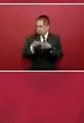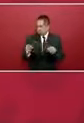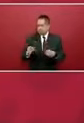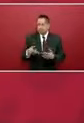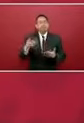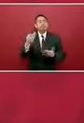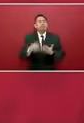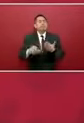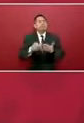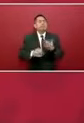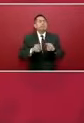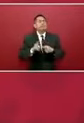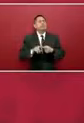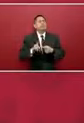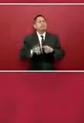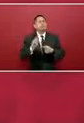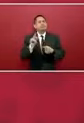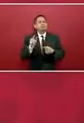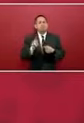falta